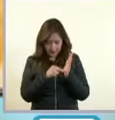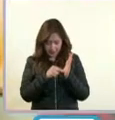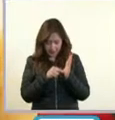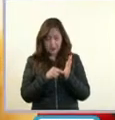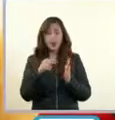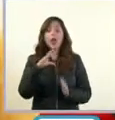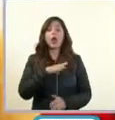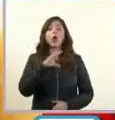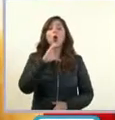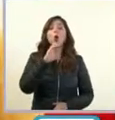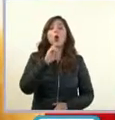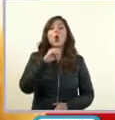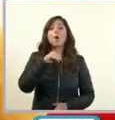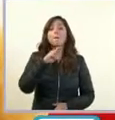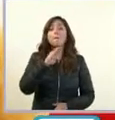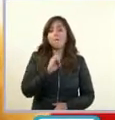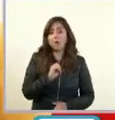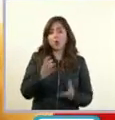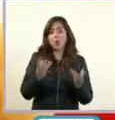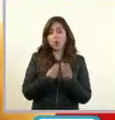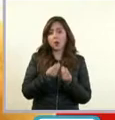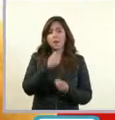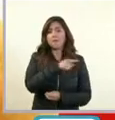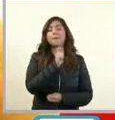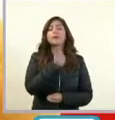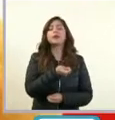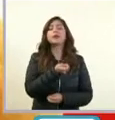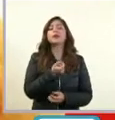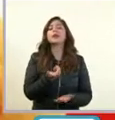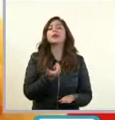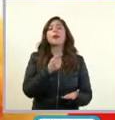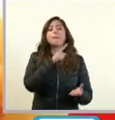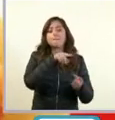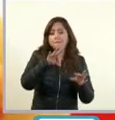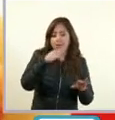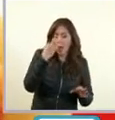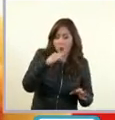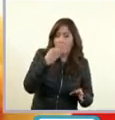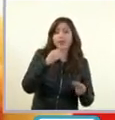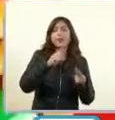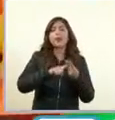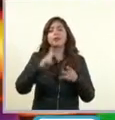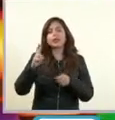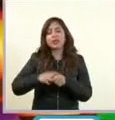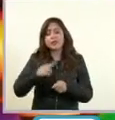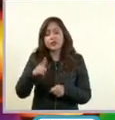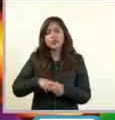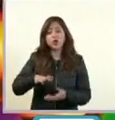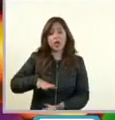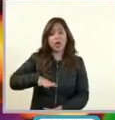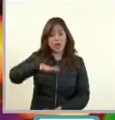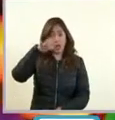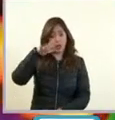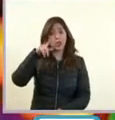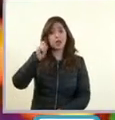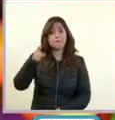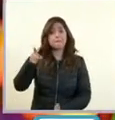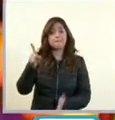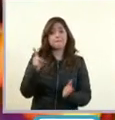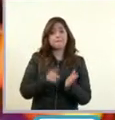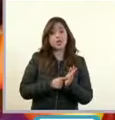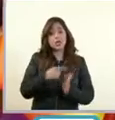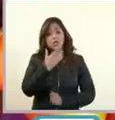un combo de papas, digo, hot dog. de palomitas con refresco en tamaño grande, puede darnos